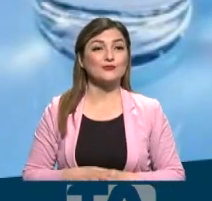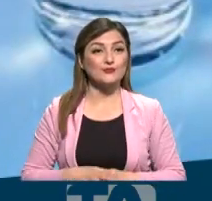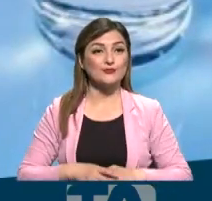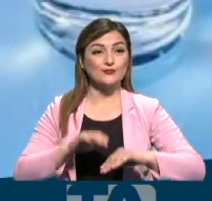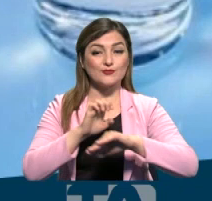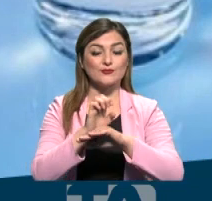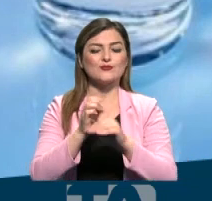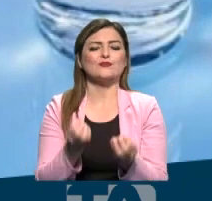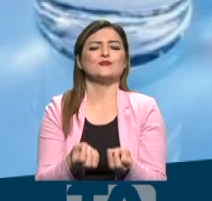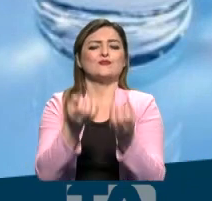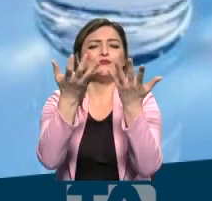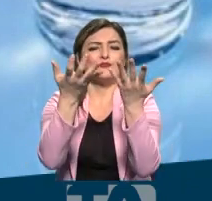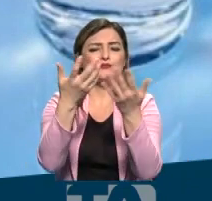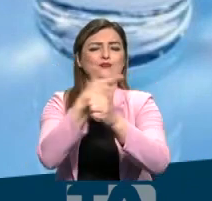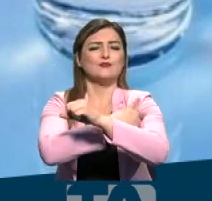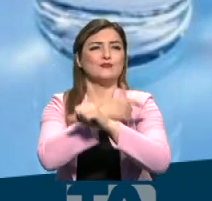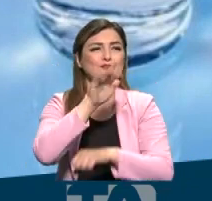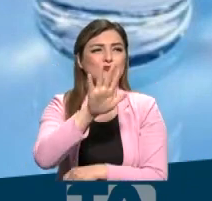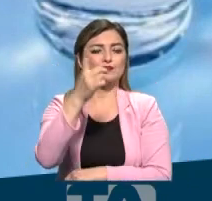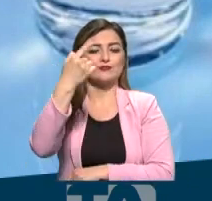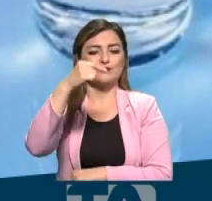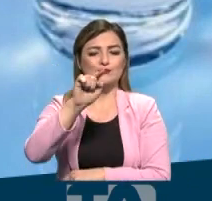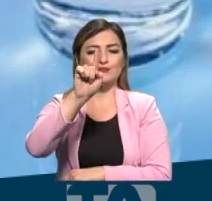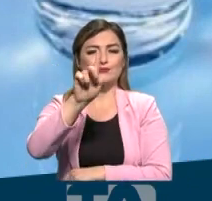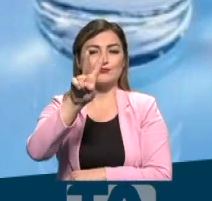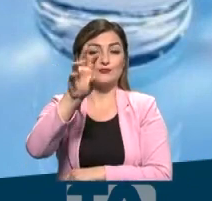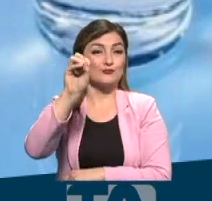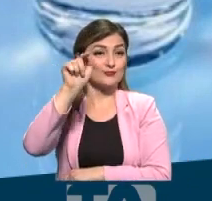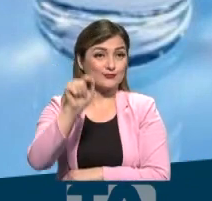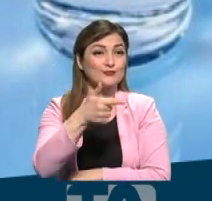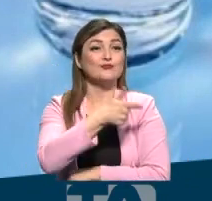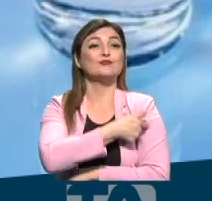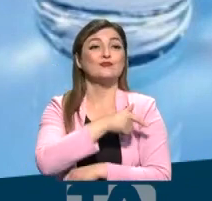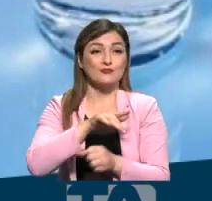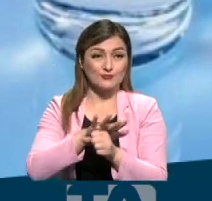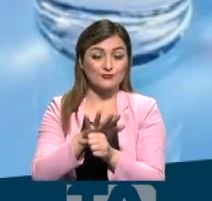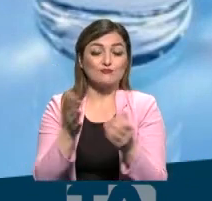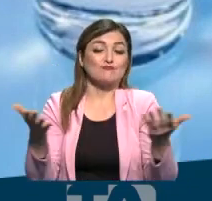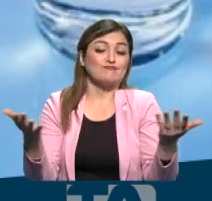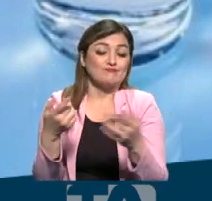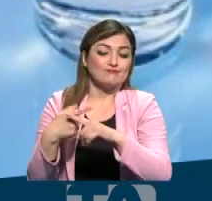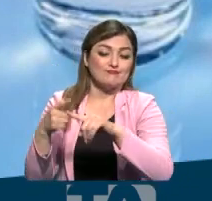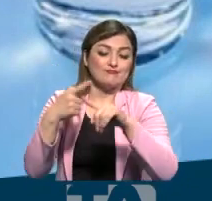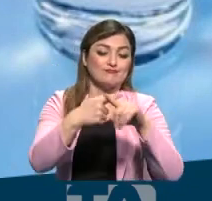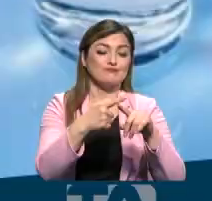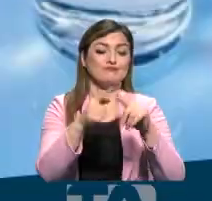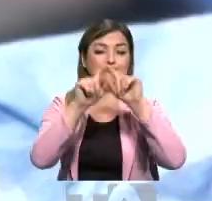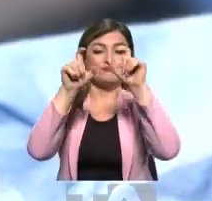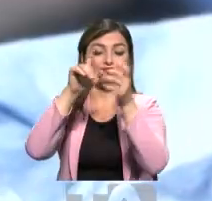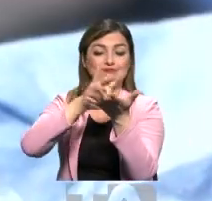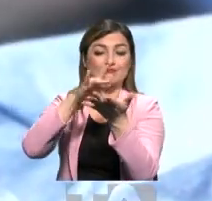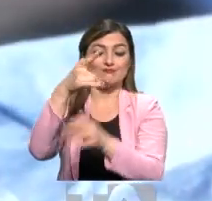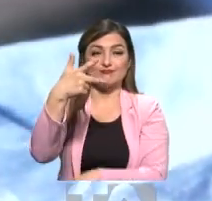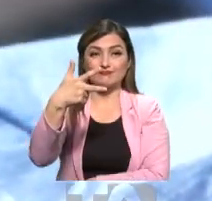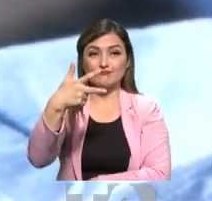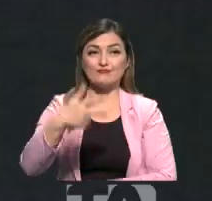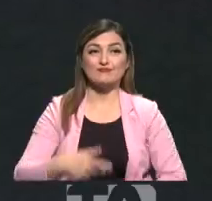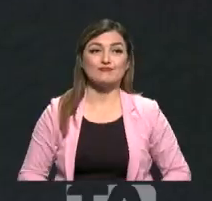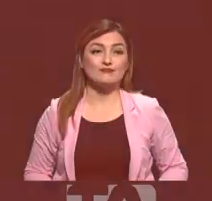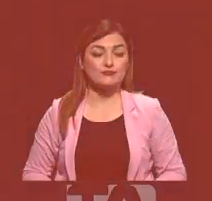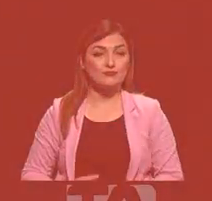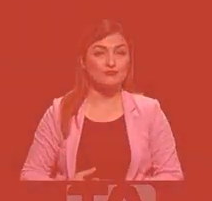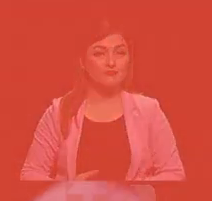ecuador ha recibido poco más de 5 millones 120 mil dosis de vacunas provenientes de tres laboratorios joana ramos